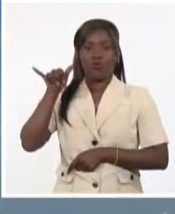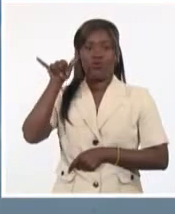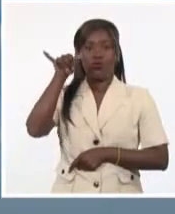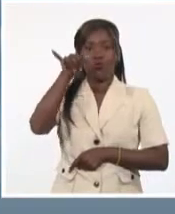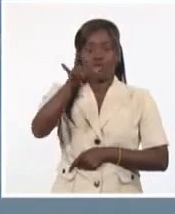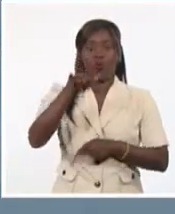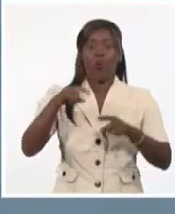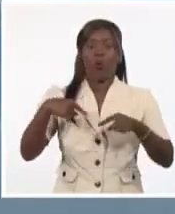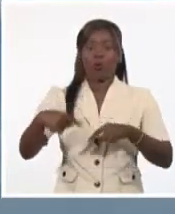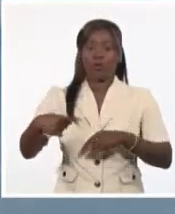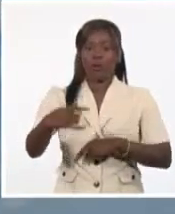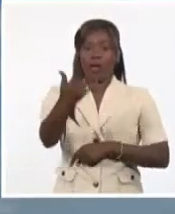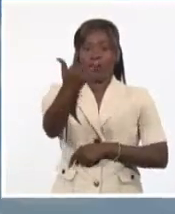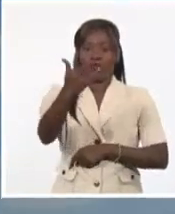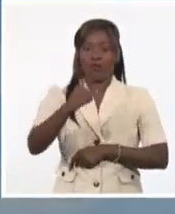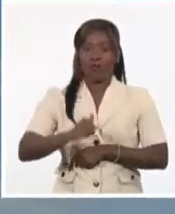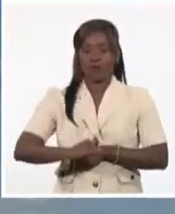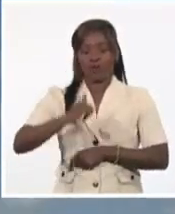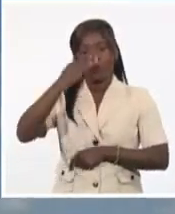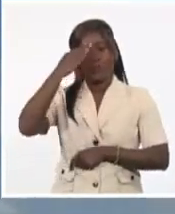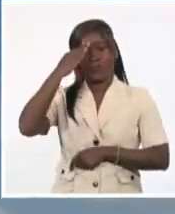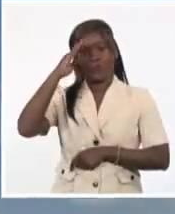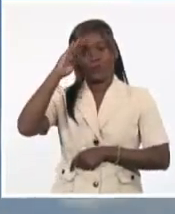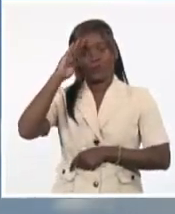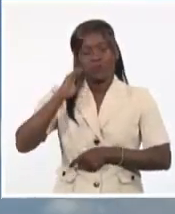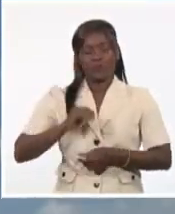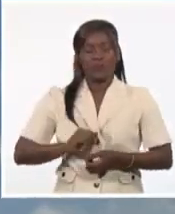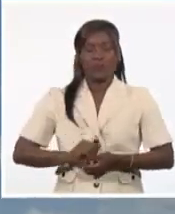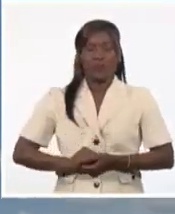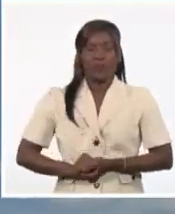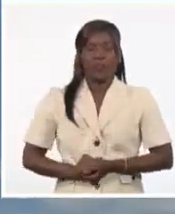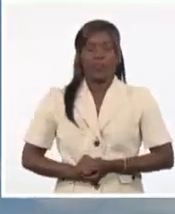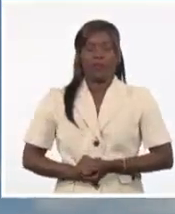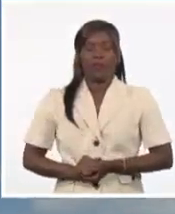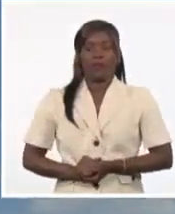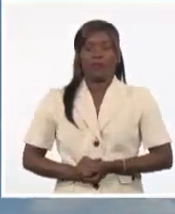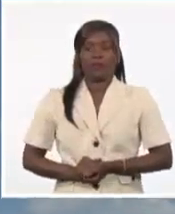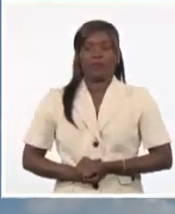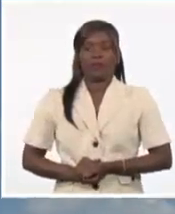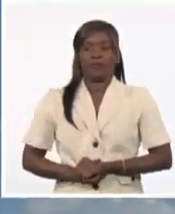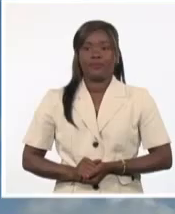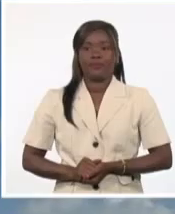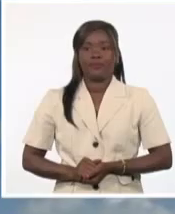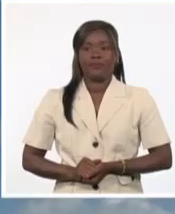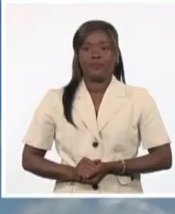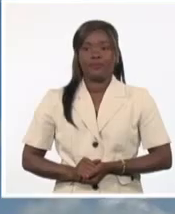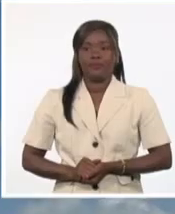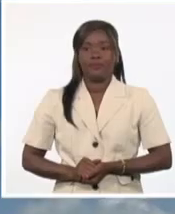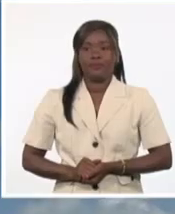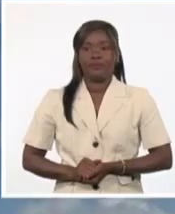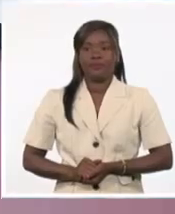pronto. Adán Morel, Sistema Informativo de la Televisión Cubana.